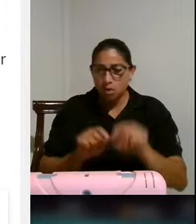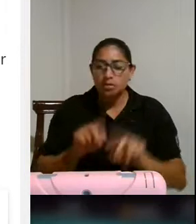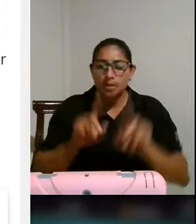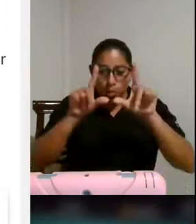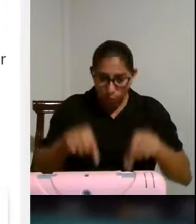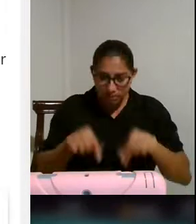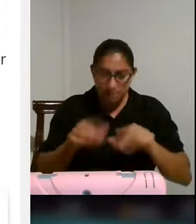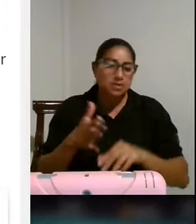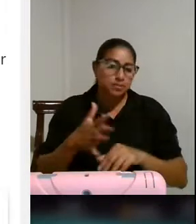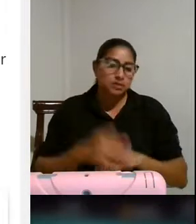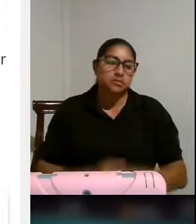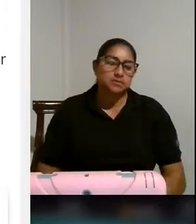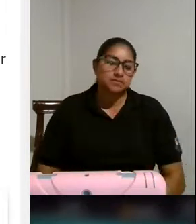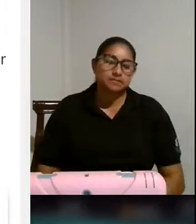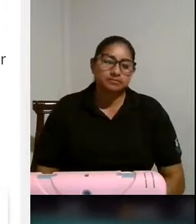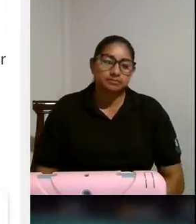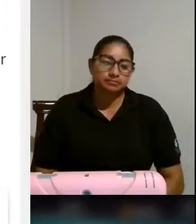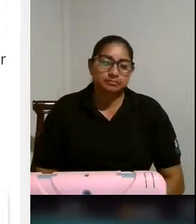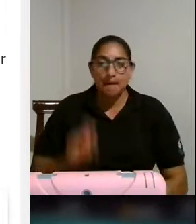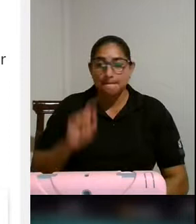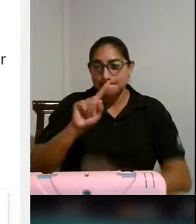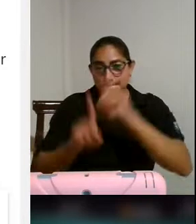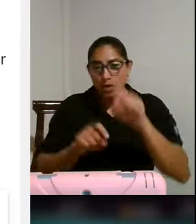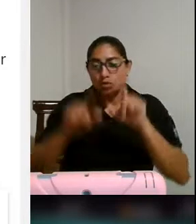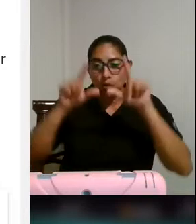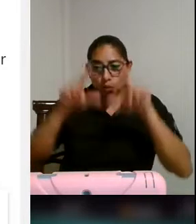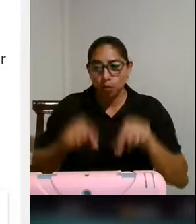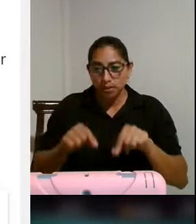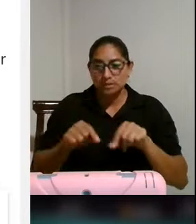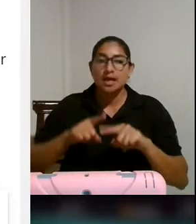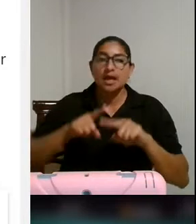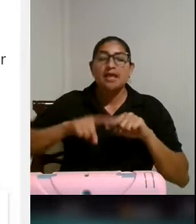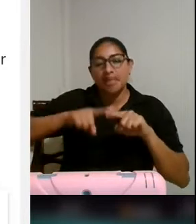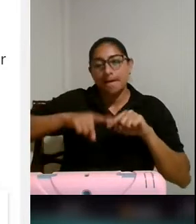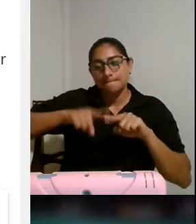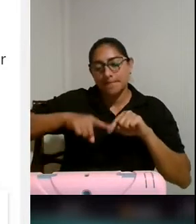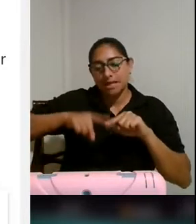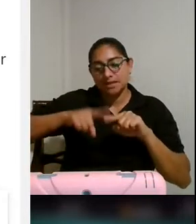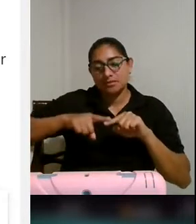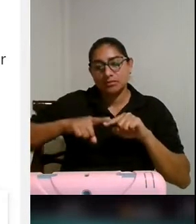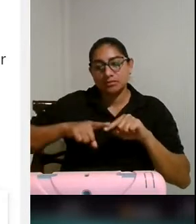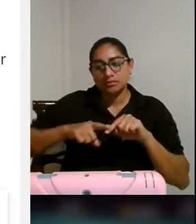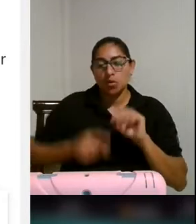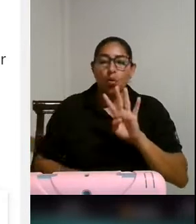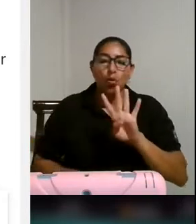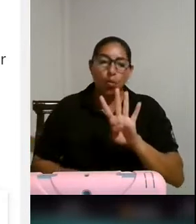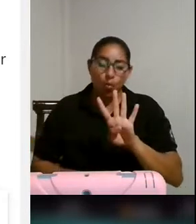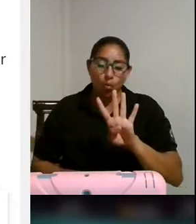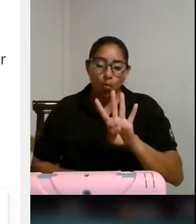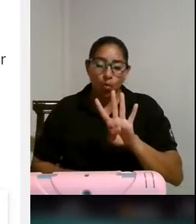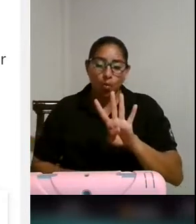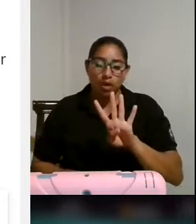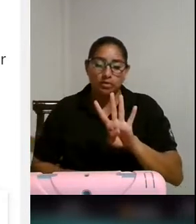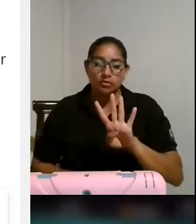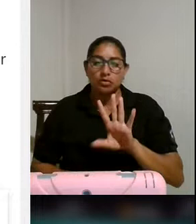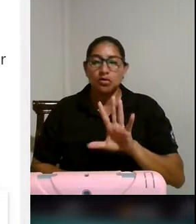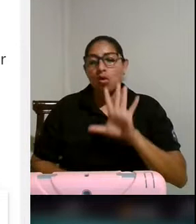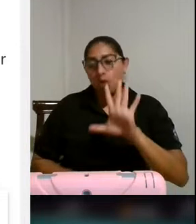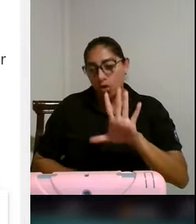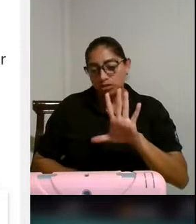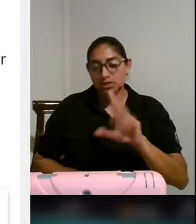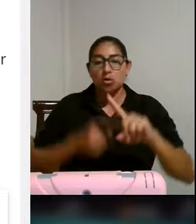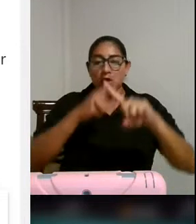Sí, son En los 5. quizzes. Disculpe, las preguntas de los quiz, bueno, se espera que sean como unas 4 o 5 de marcar con X